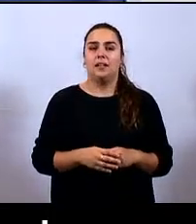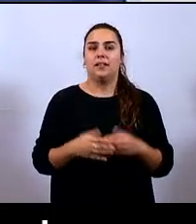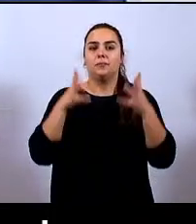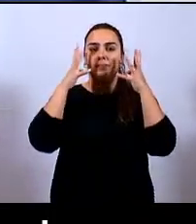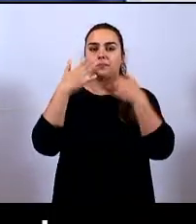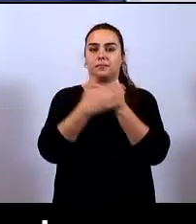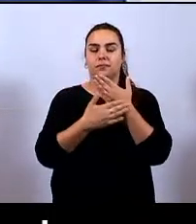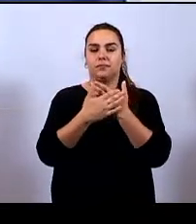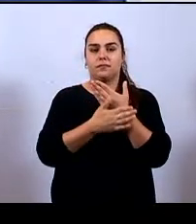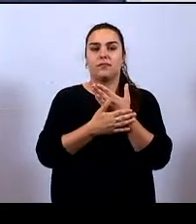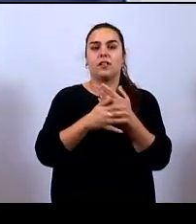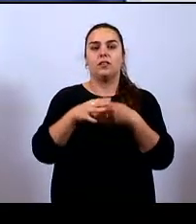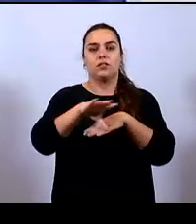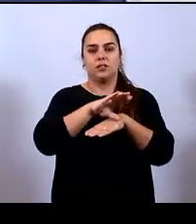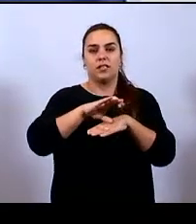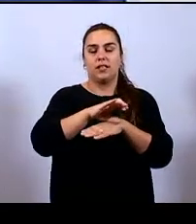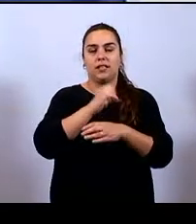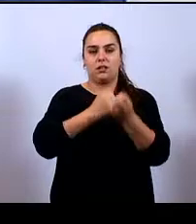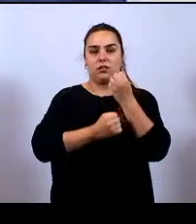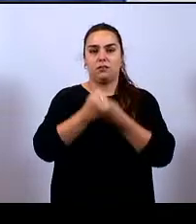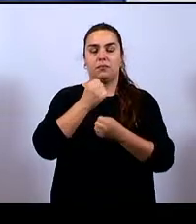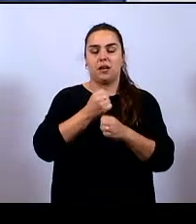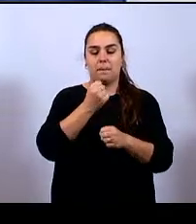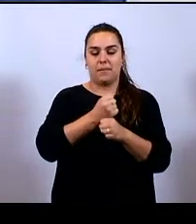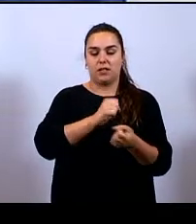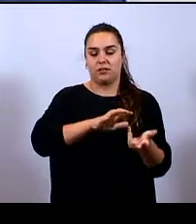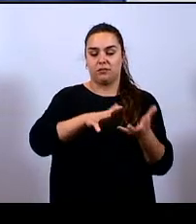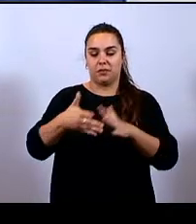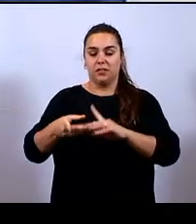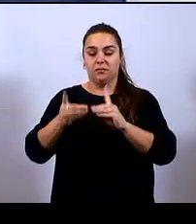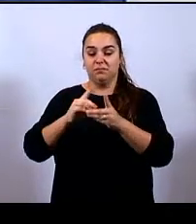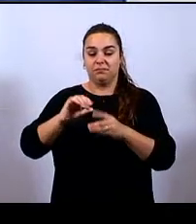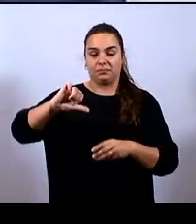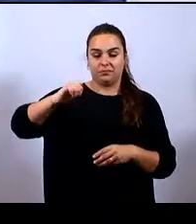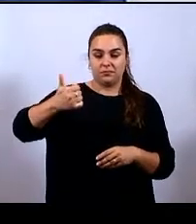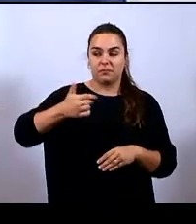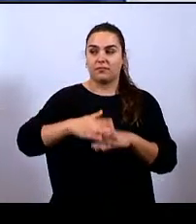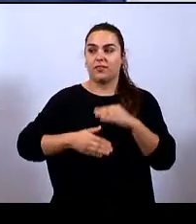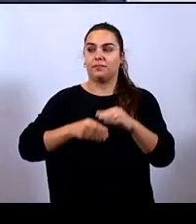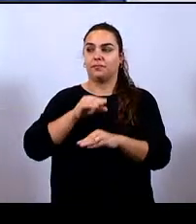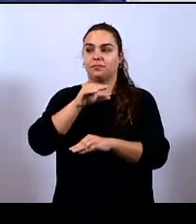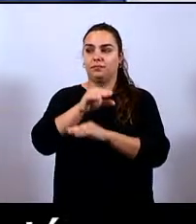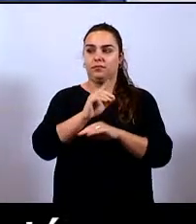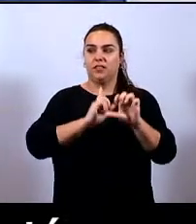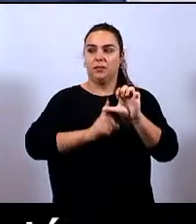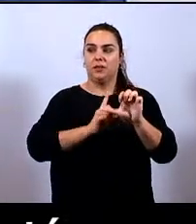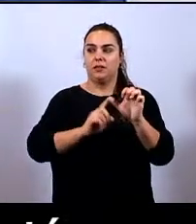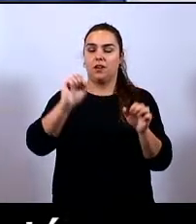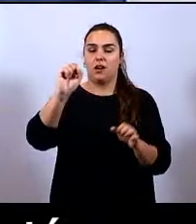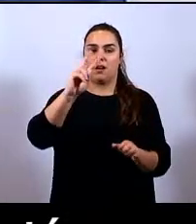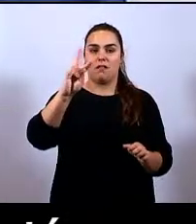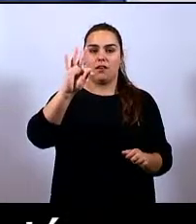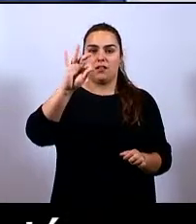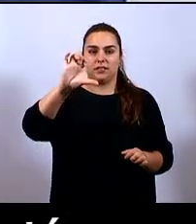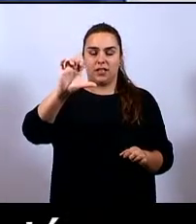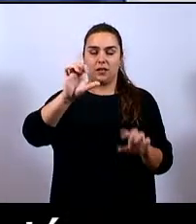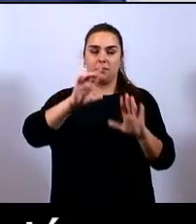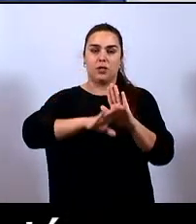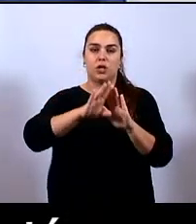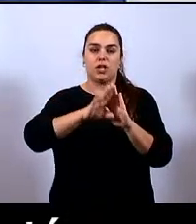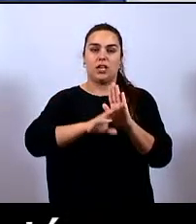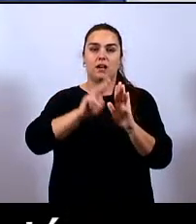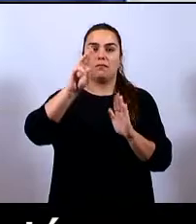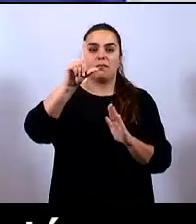a la Consejería de Economía, Empleo y Transformación Digital para financiar a través de Extremadura Avante el programa denominado